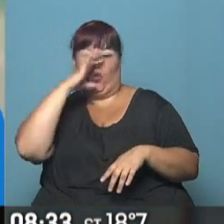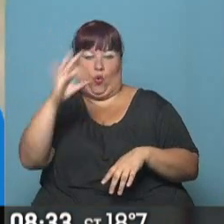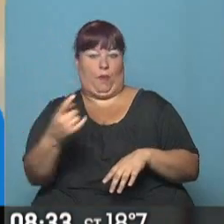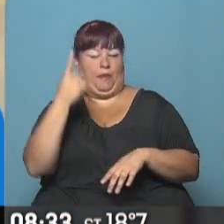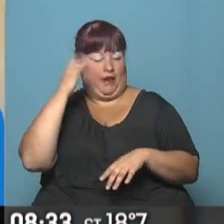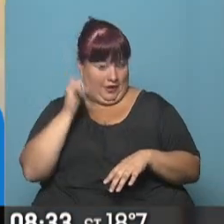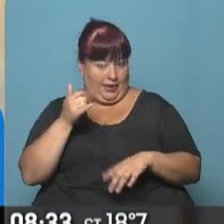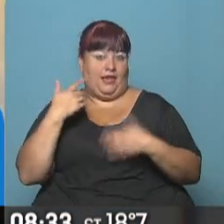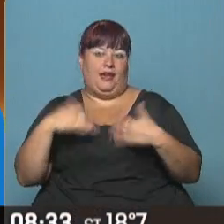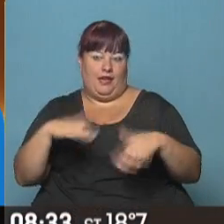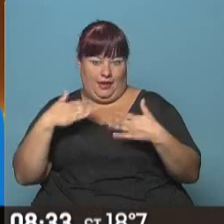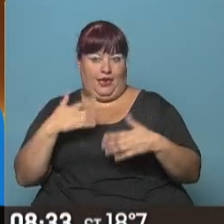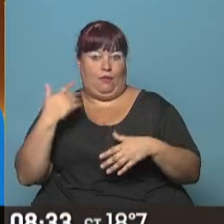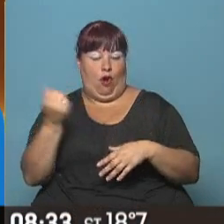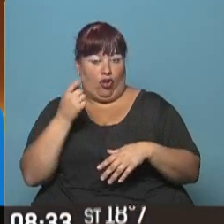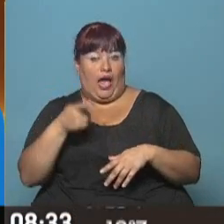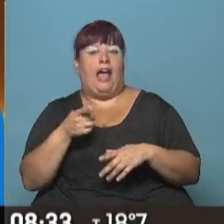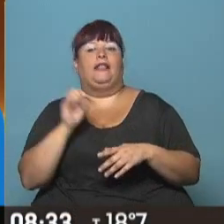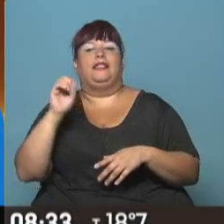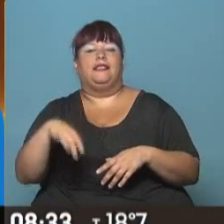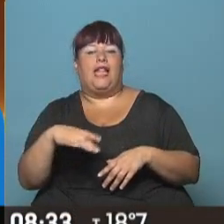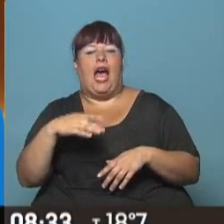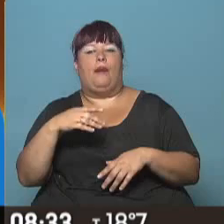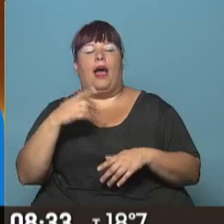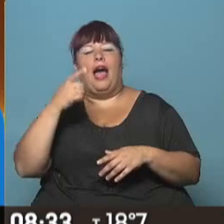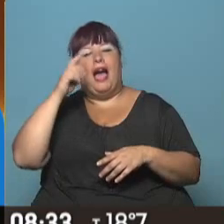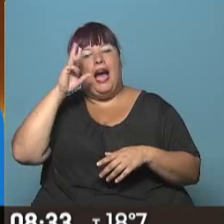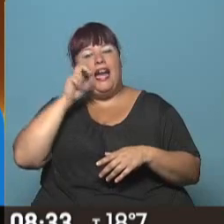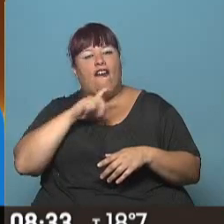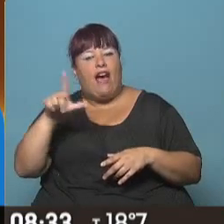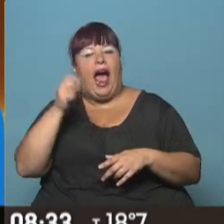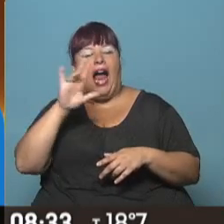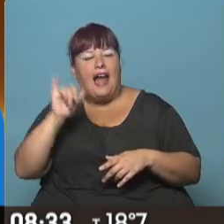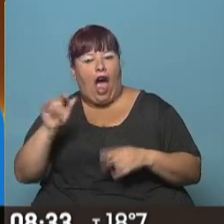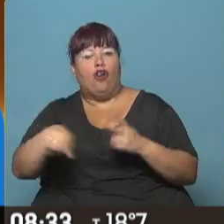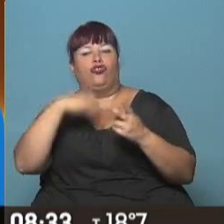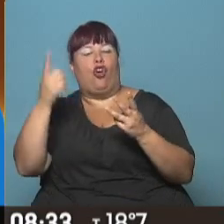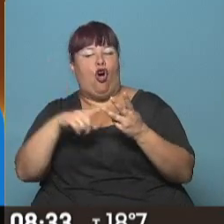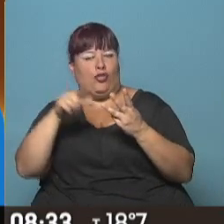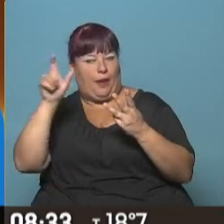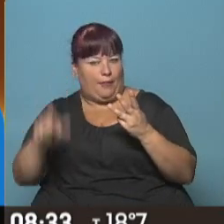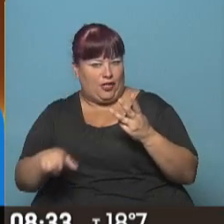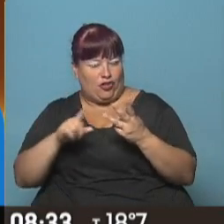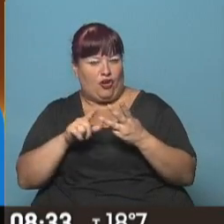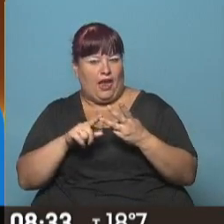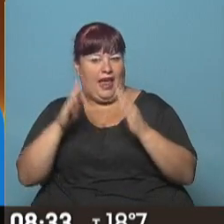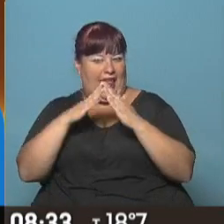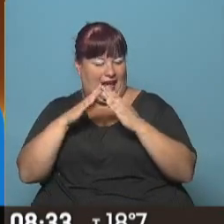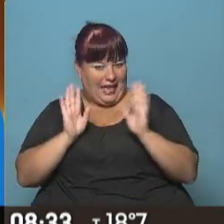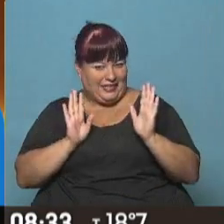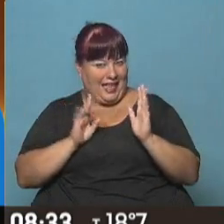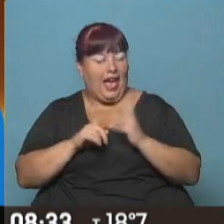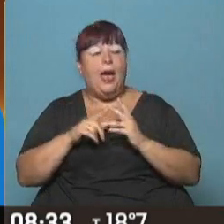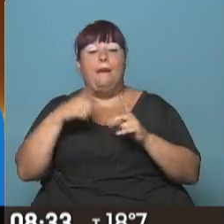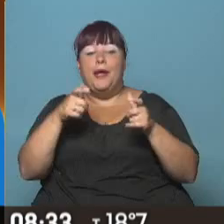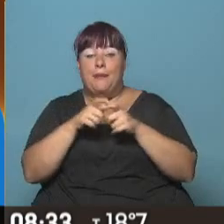antes en el cine. Y bastante protagónico, porque ahí estaba Rafael Spregelburg, Daniel Araoz, y el otro protagonista era la casa. Pero siempre,